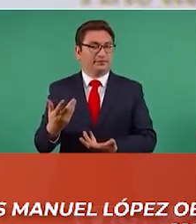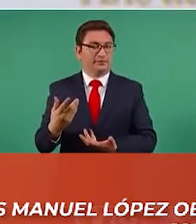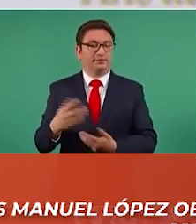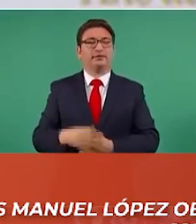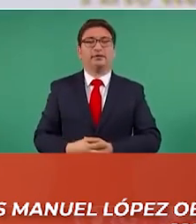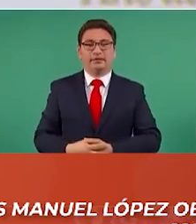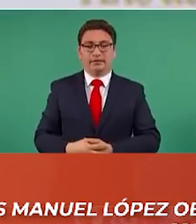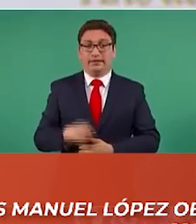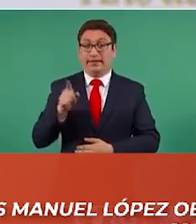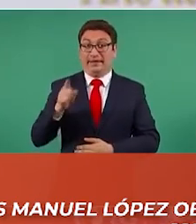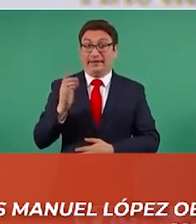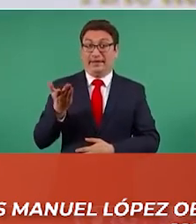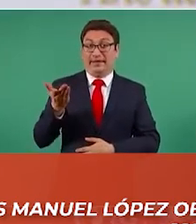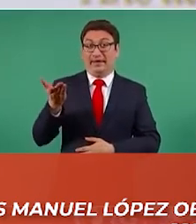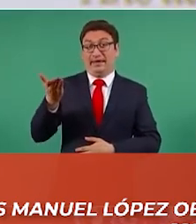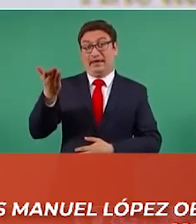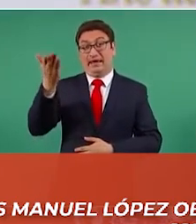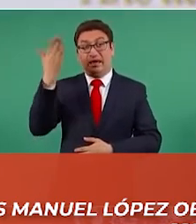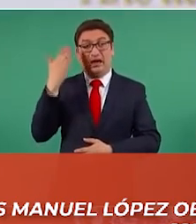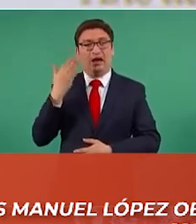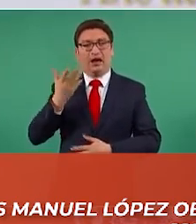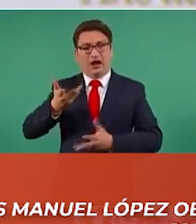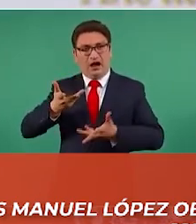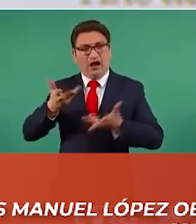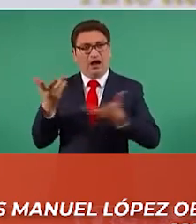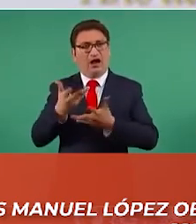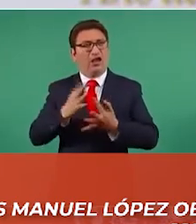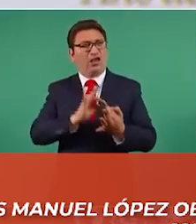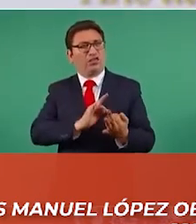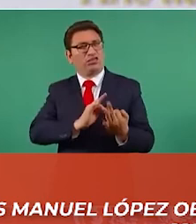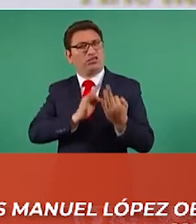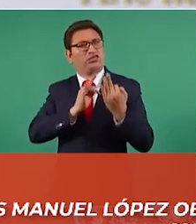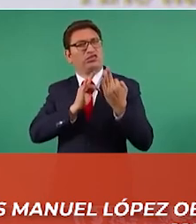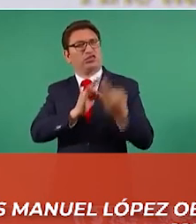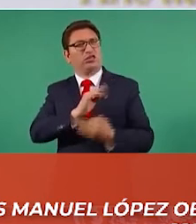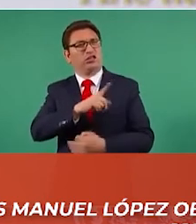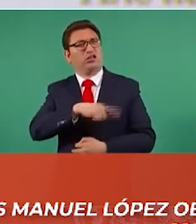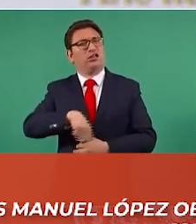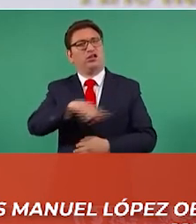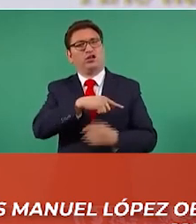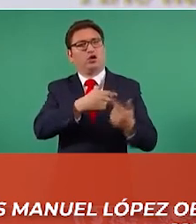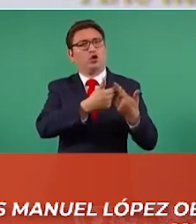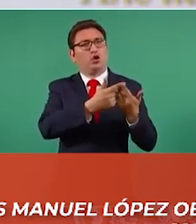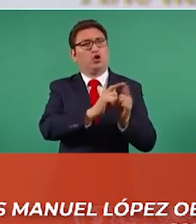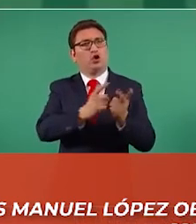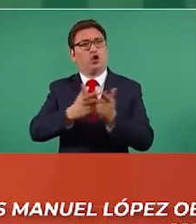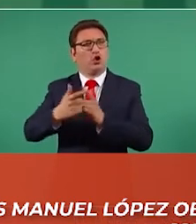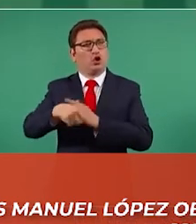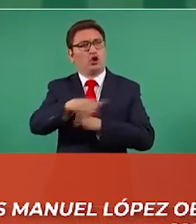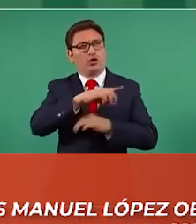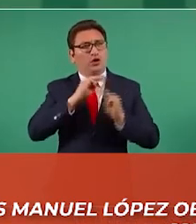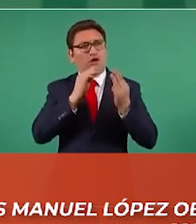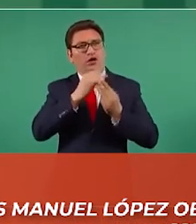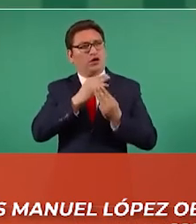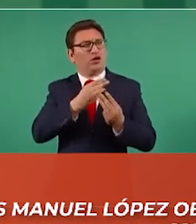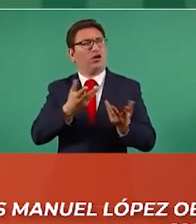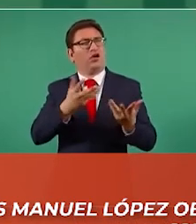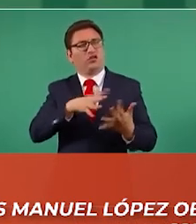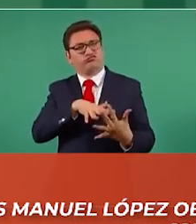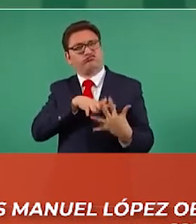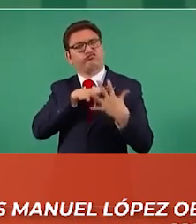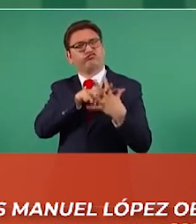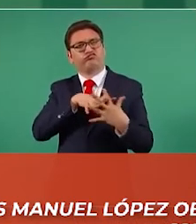desató la guerra, declaró la guerra a la delincuencia